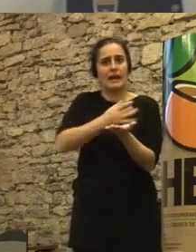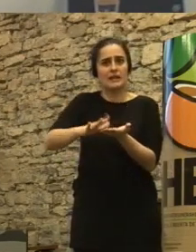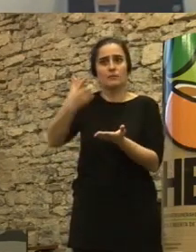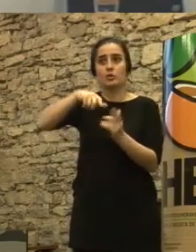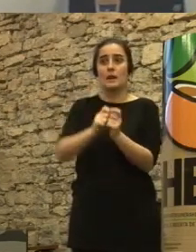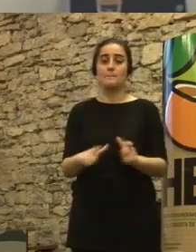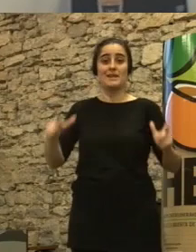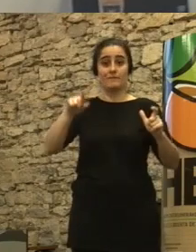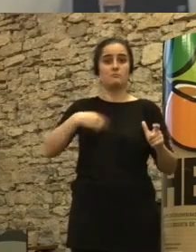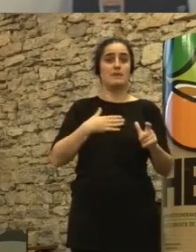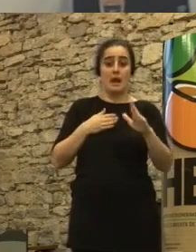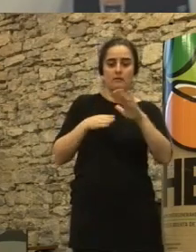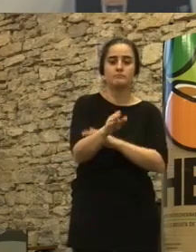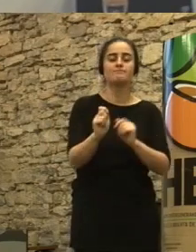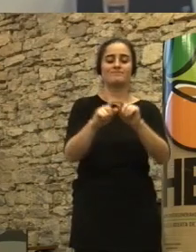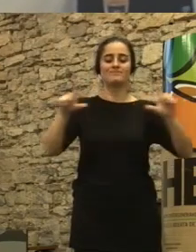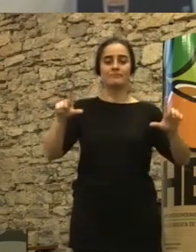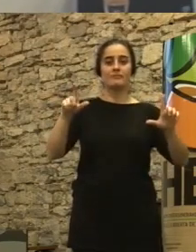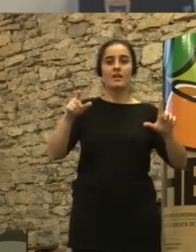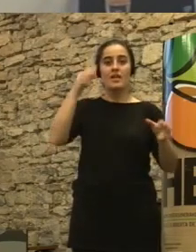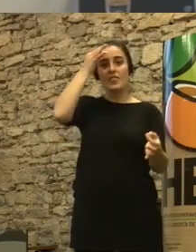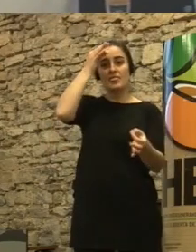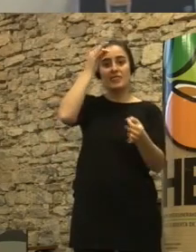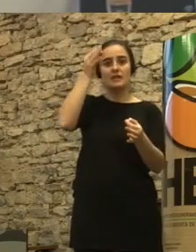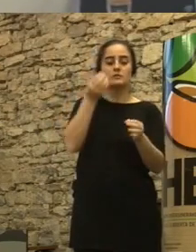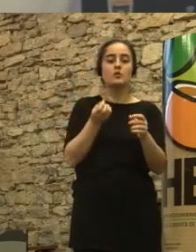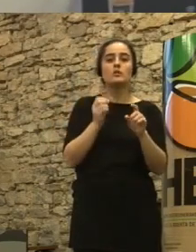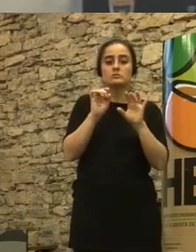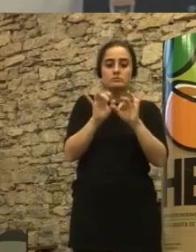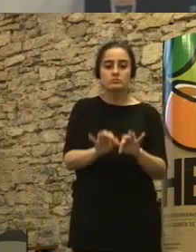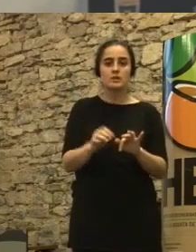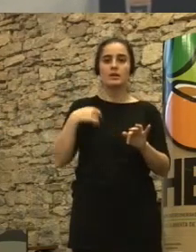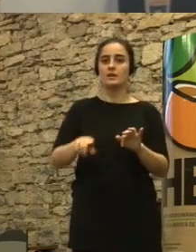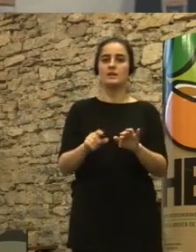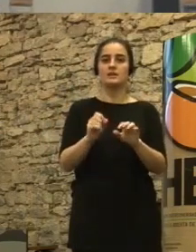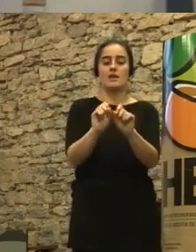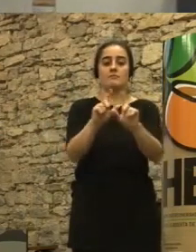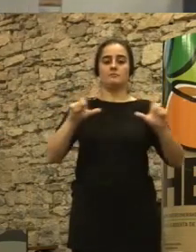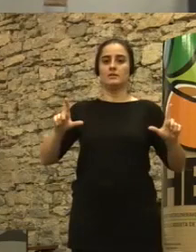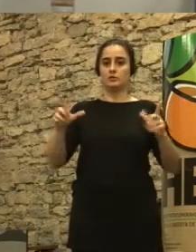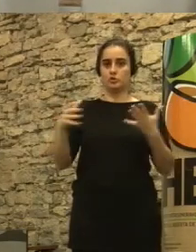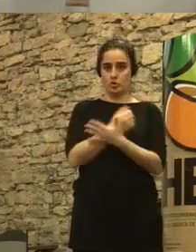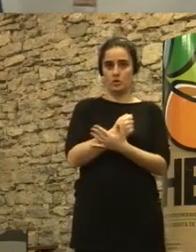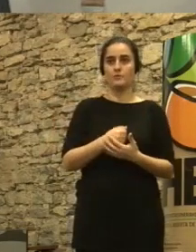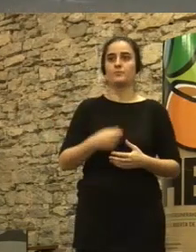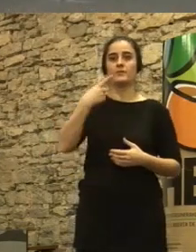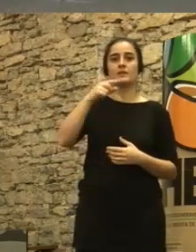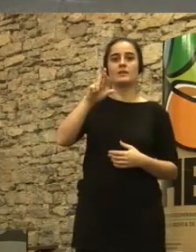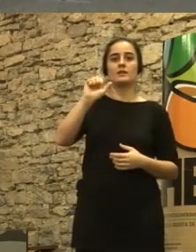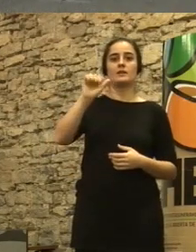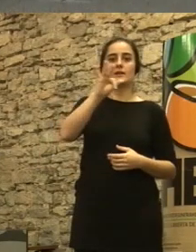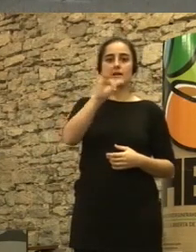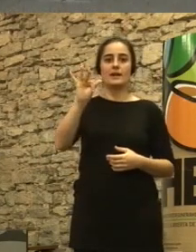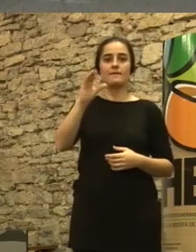en la plataforma mañana, ponéis vuestros datos y sale solo. Graph Commons. Oh, fake